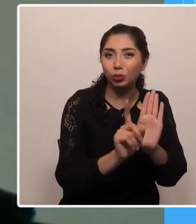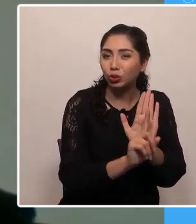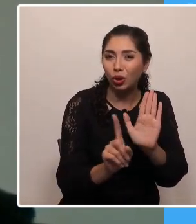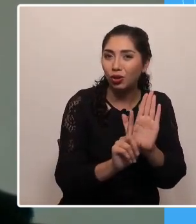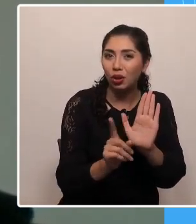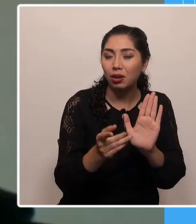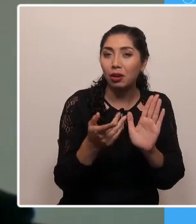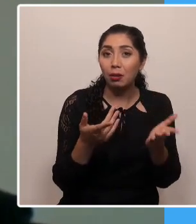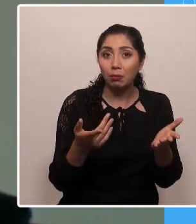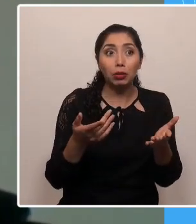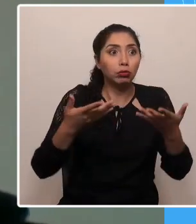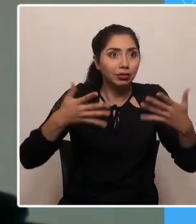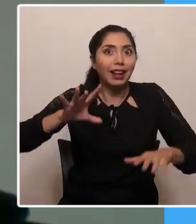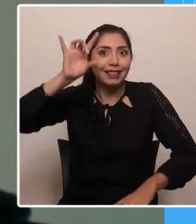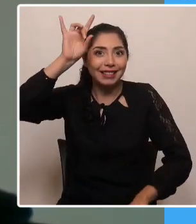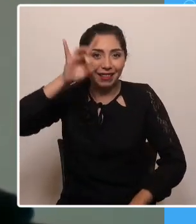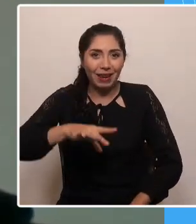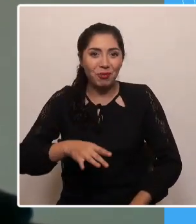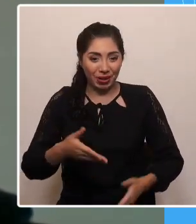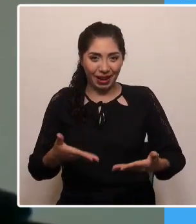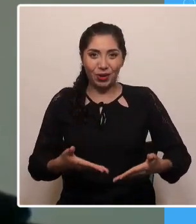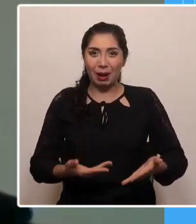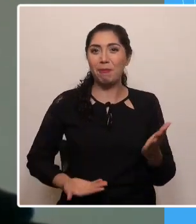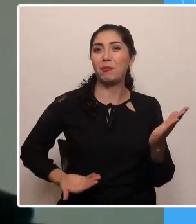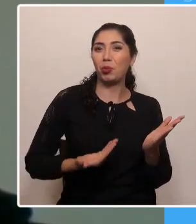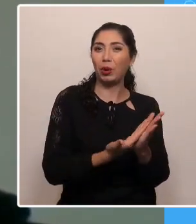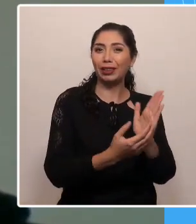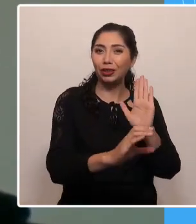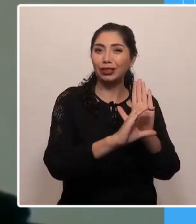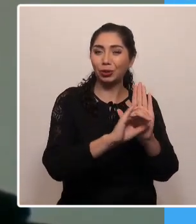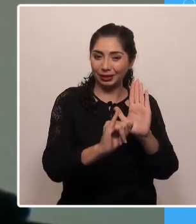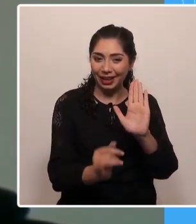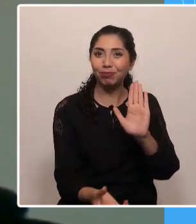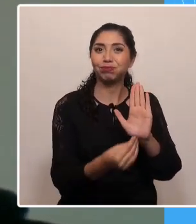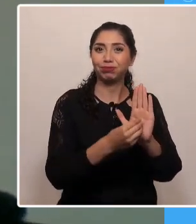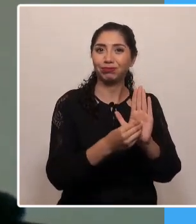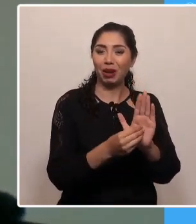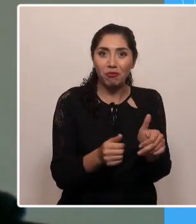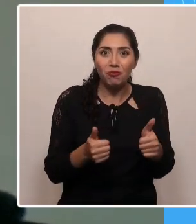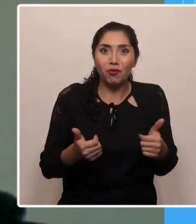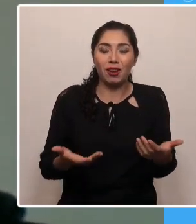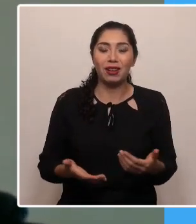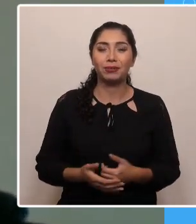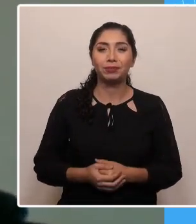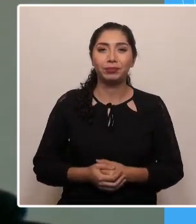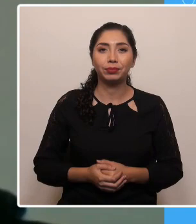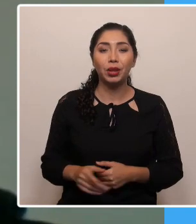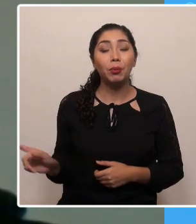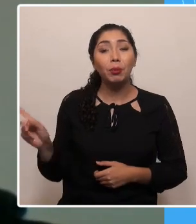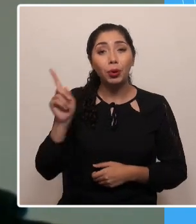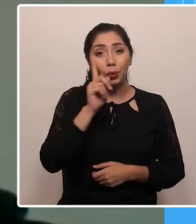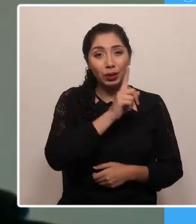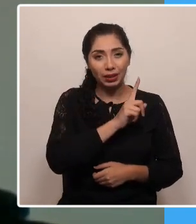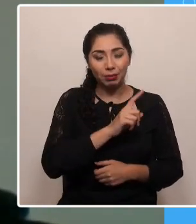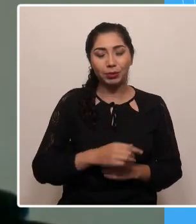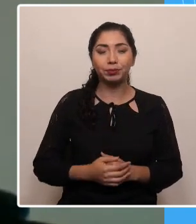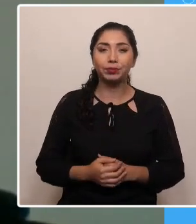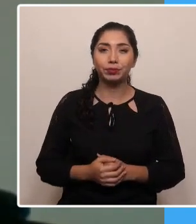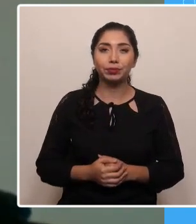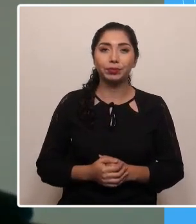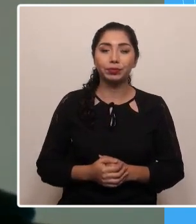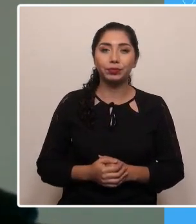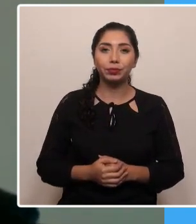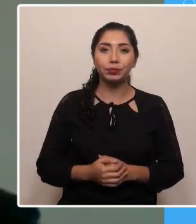que estarán en la propuesta constitucional. Enhorabuena. Y por último, la